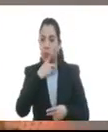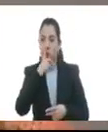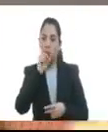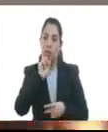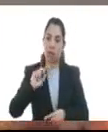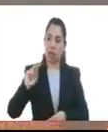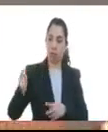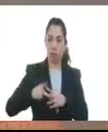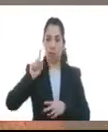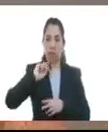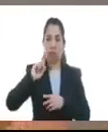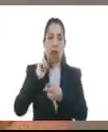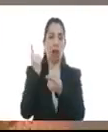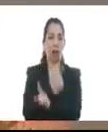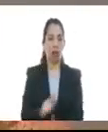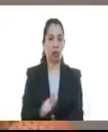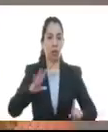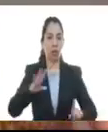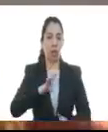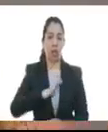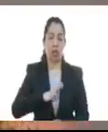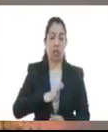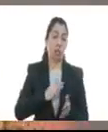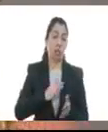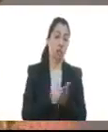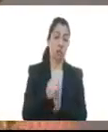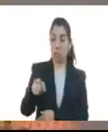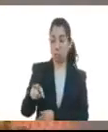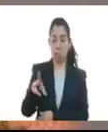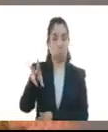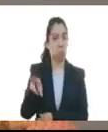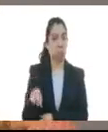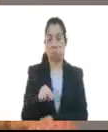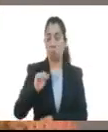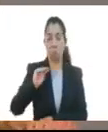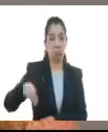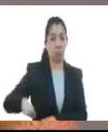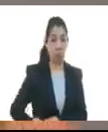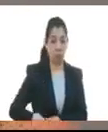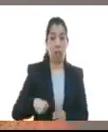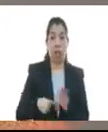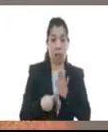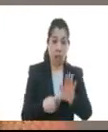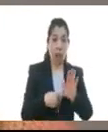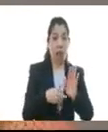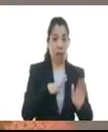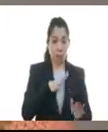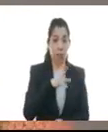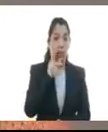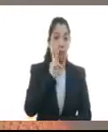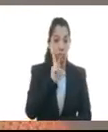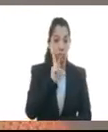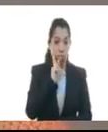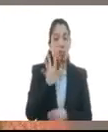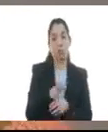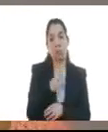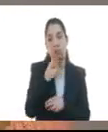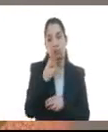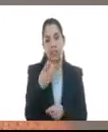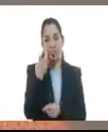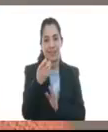se determinó que no era culpable, pese a que existían pruebas al respecto? En este caso, este reportaje documenta pues con